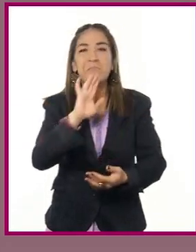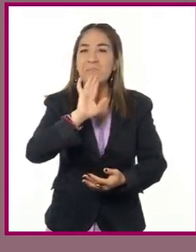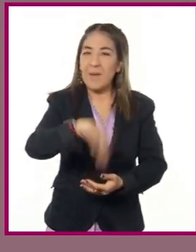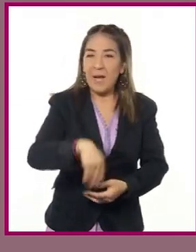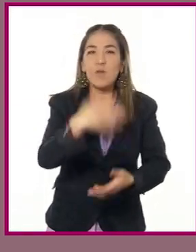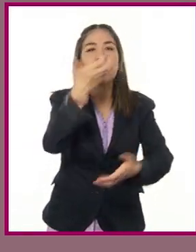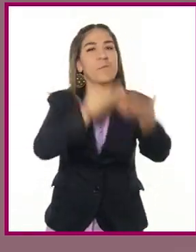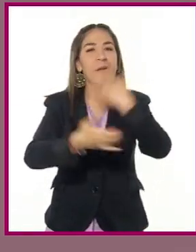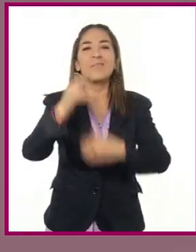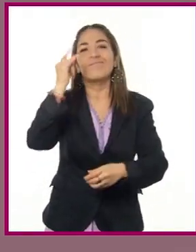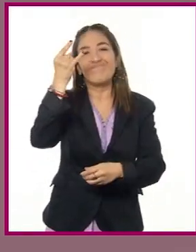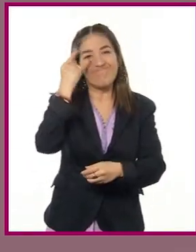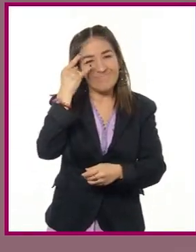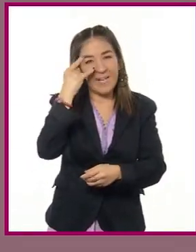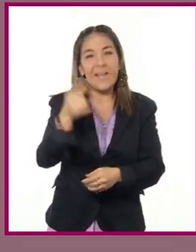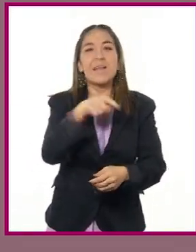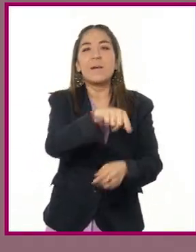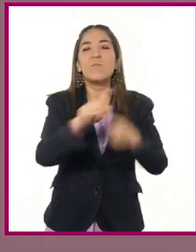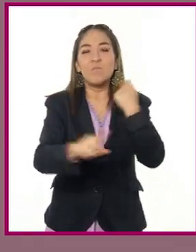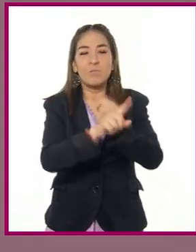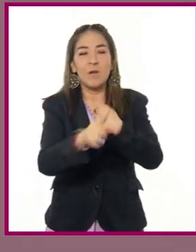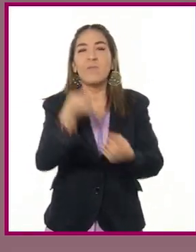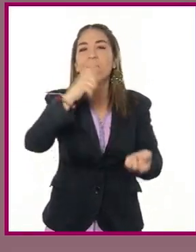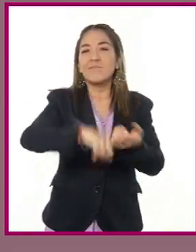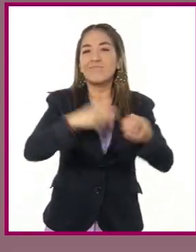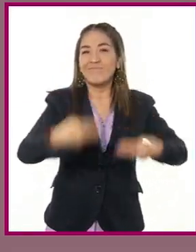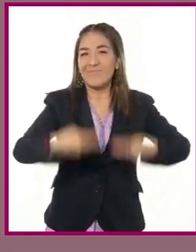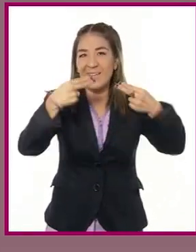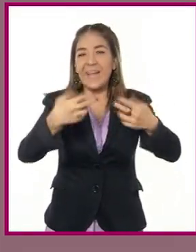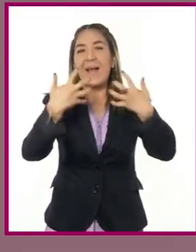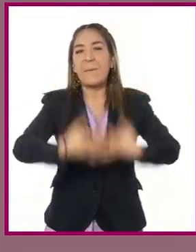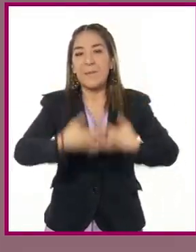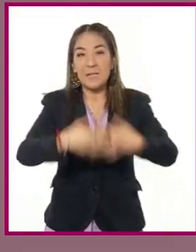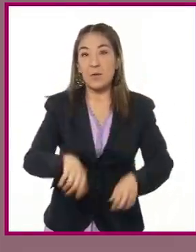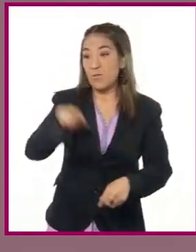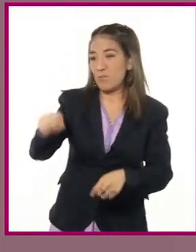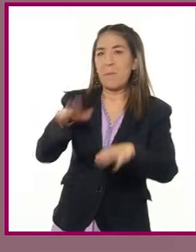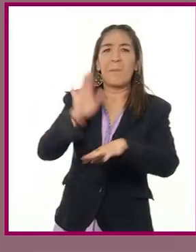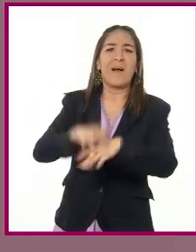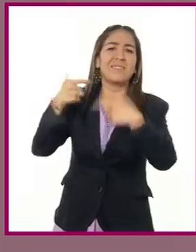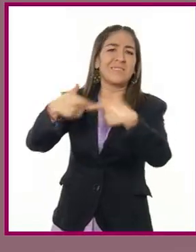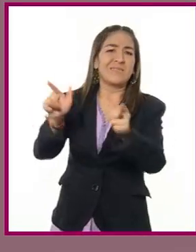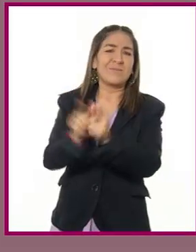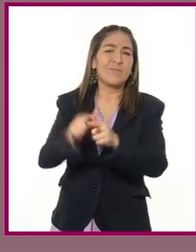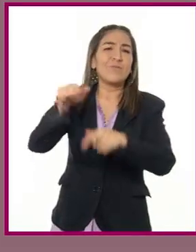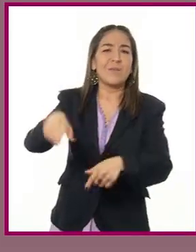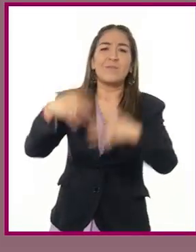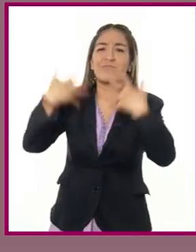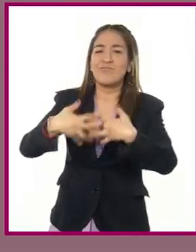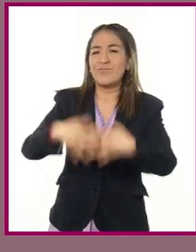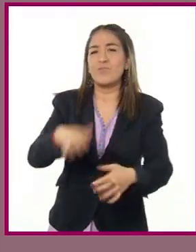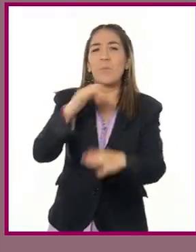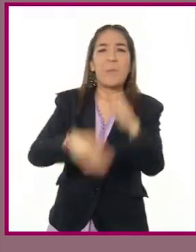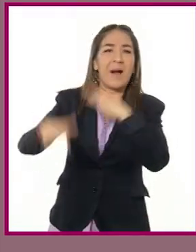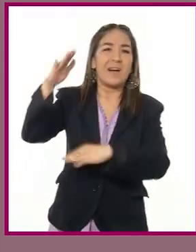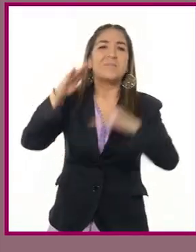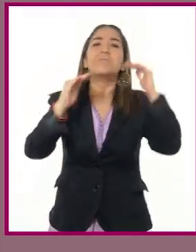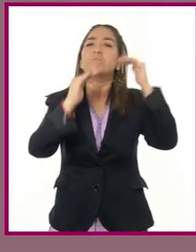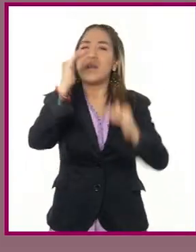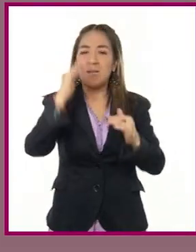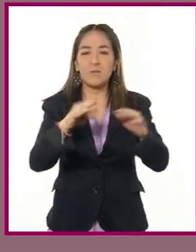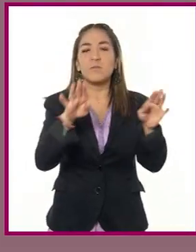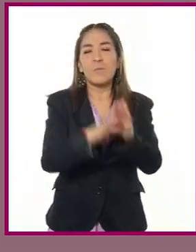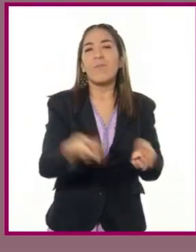comercio ilegal, afectación a las pequeñas empresas frente a las grandes multinacionales, impacto negativo en el mercado